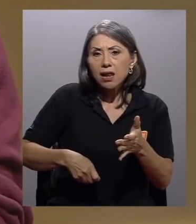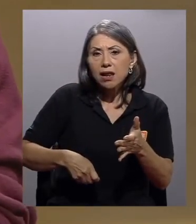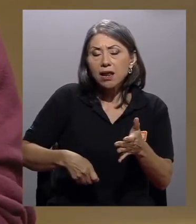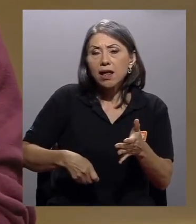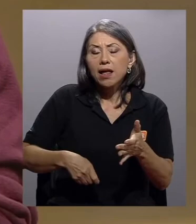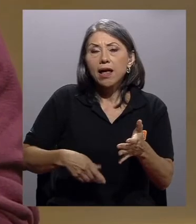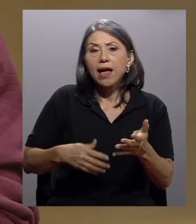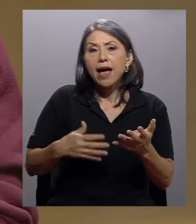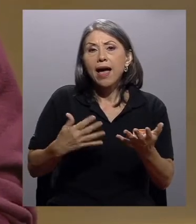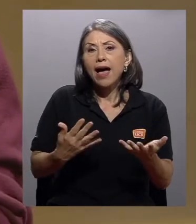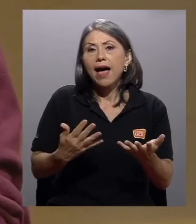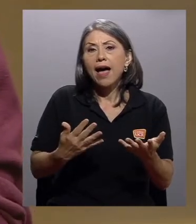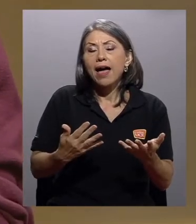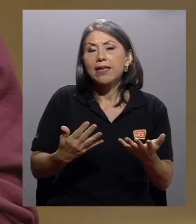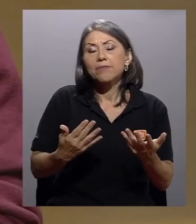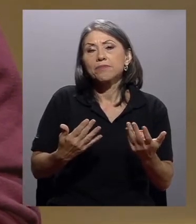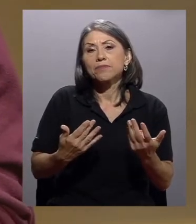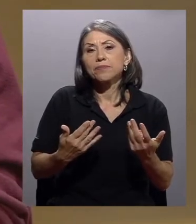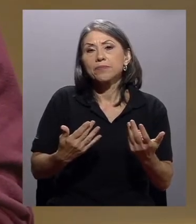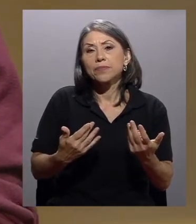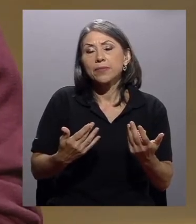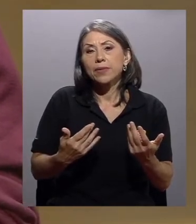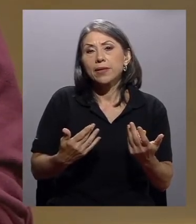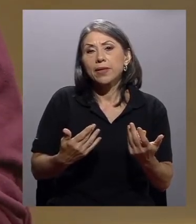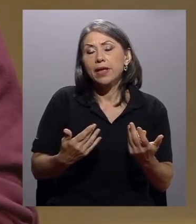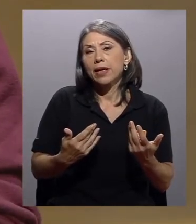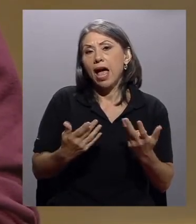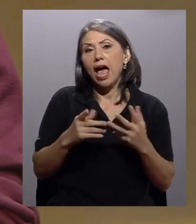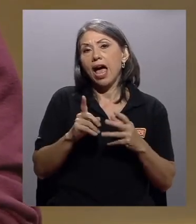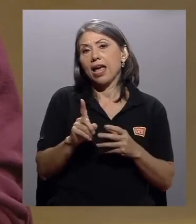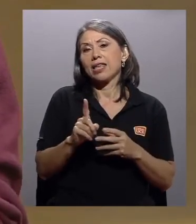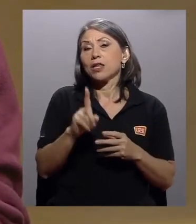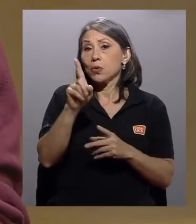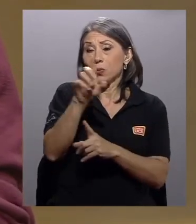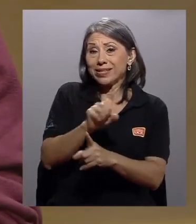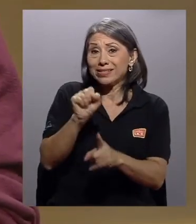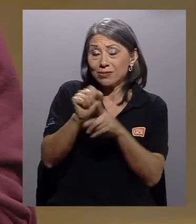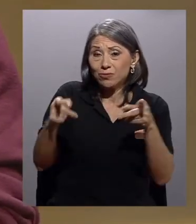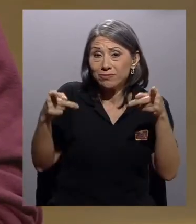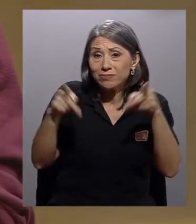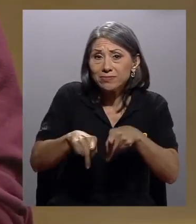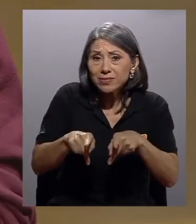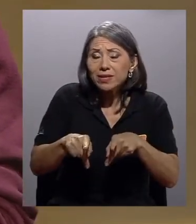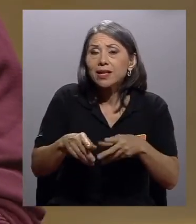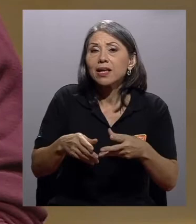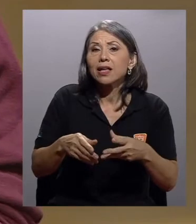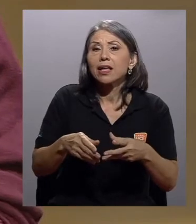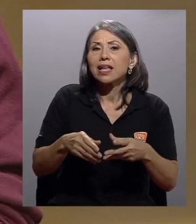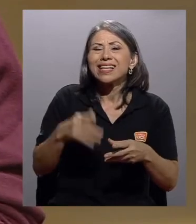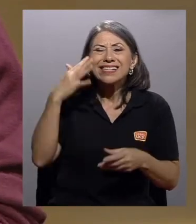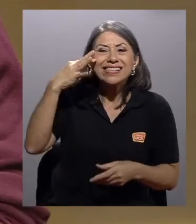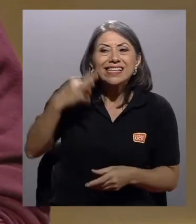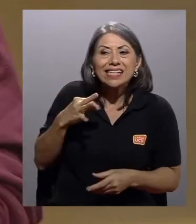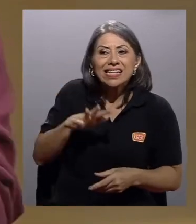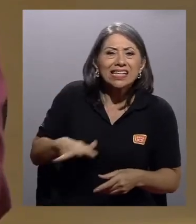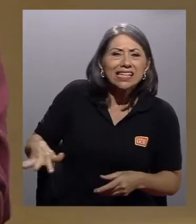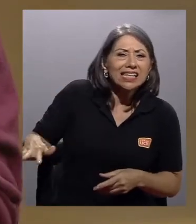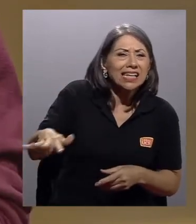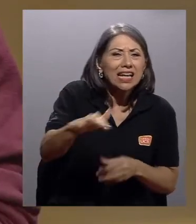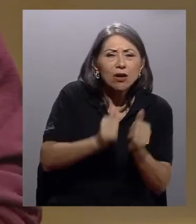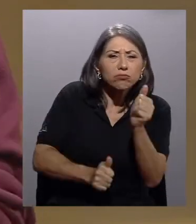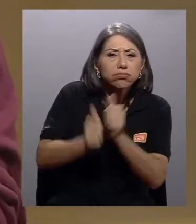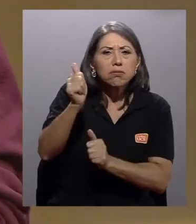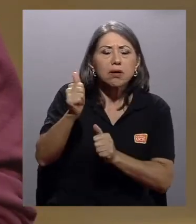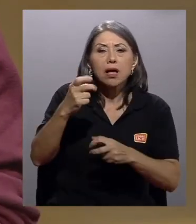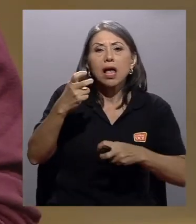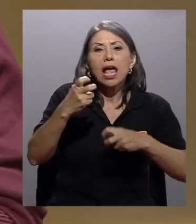Hay una adhesión casi enajenada a que el problema o